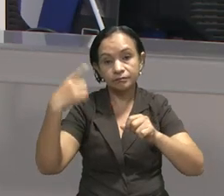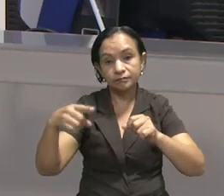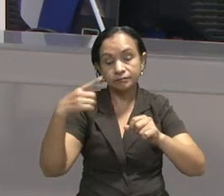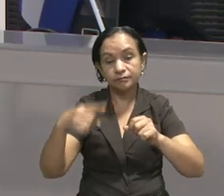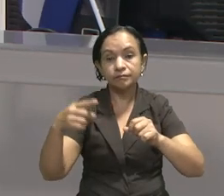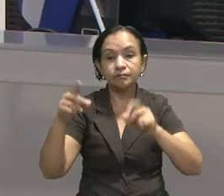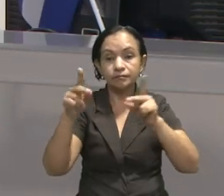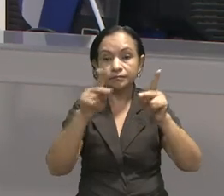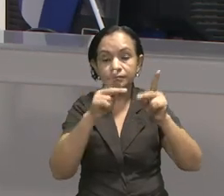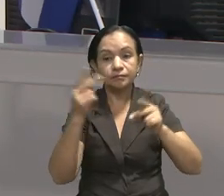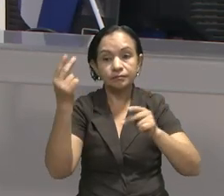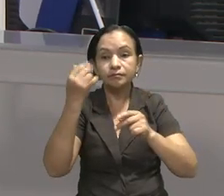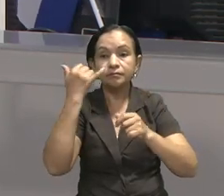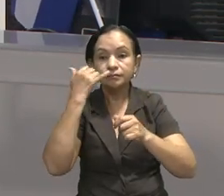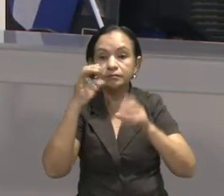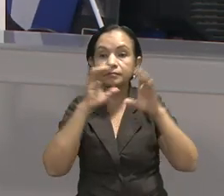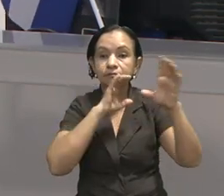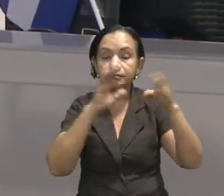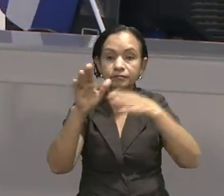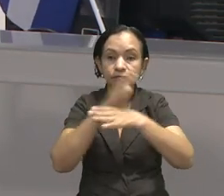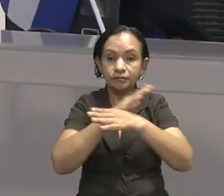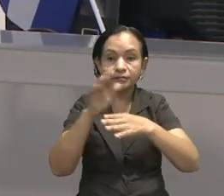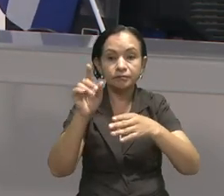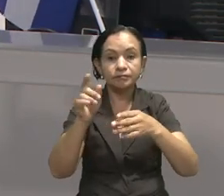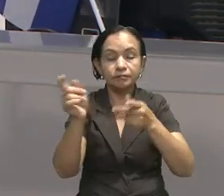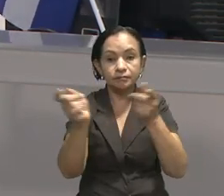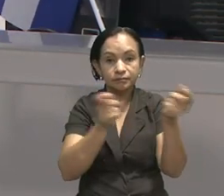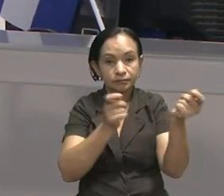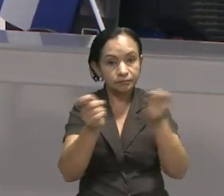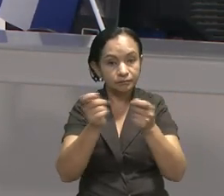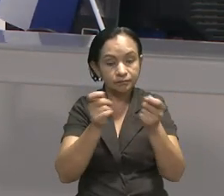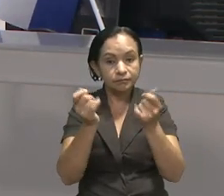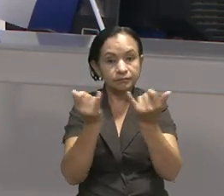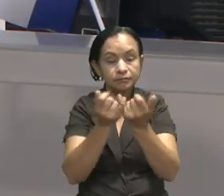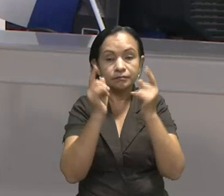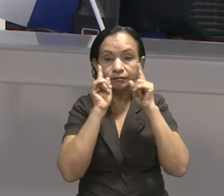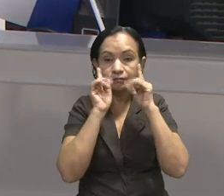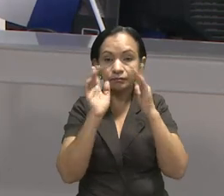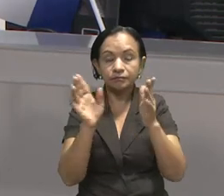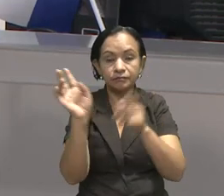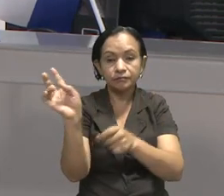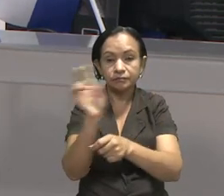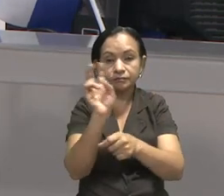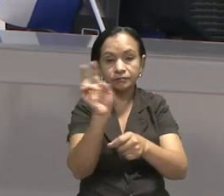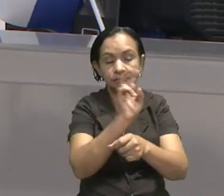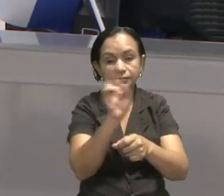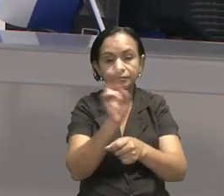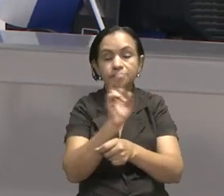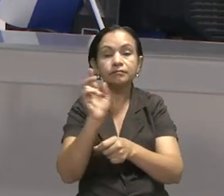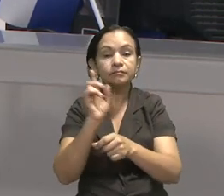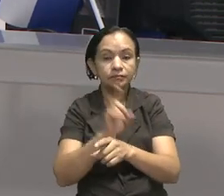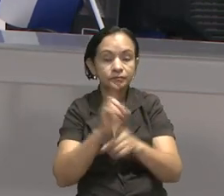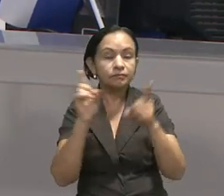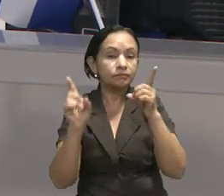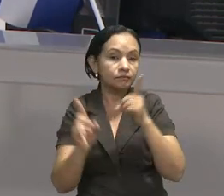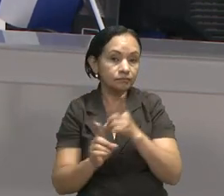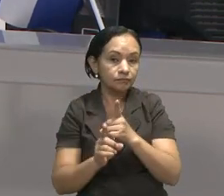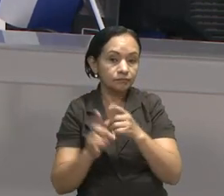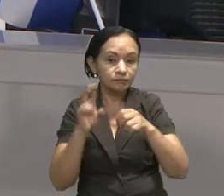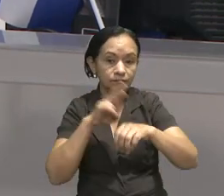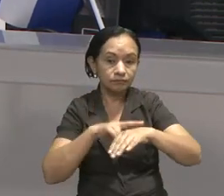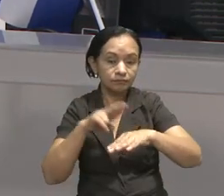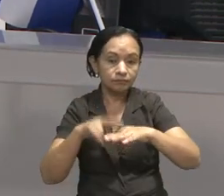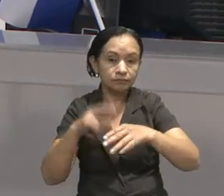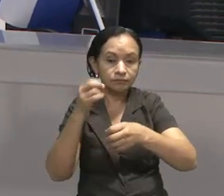los usuarios y ejercer las funciones de control, supervisión y fiscalización del cumplimiento de las normas